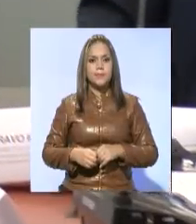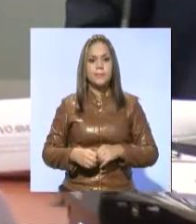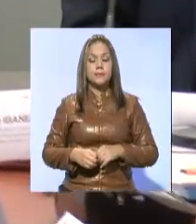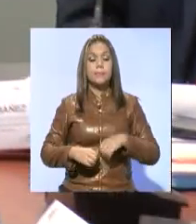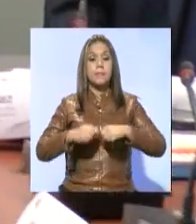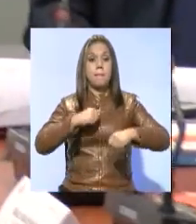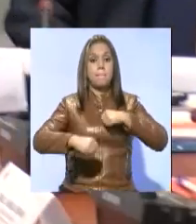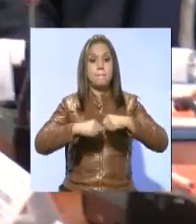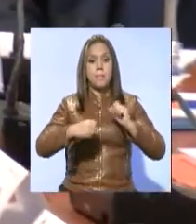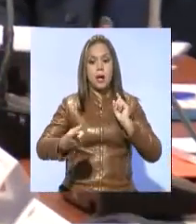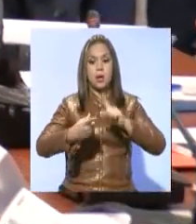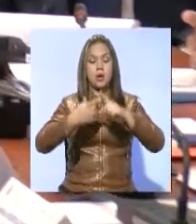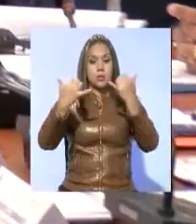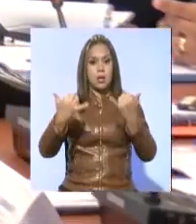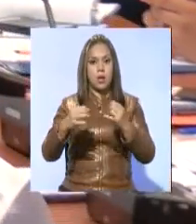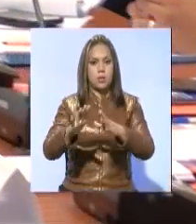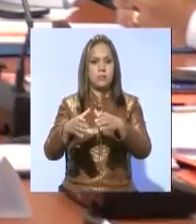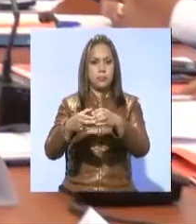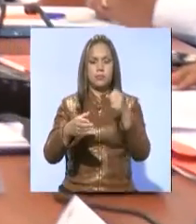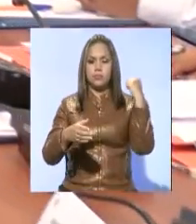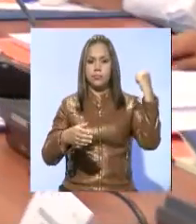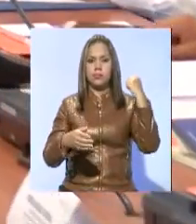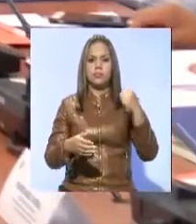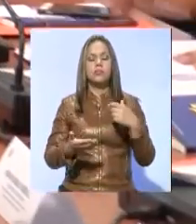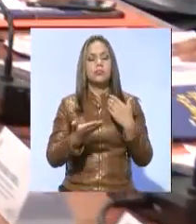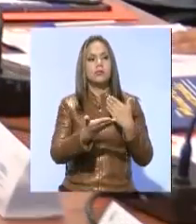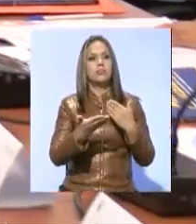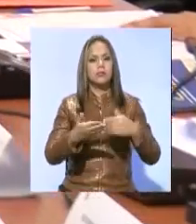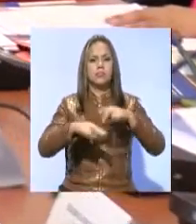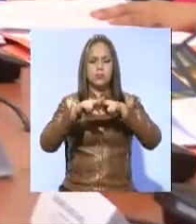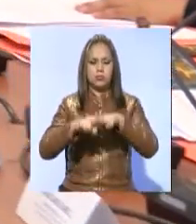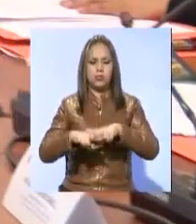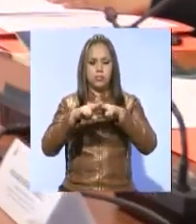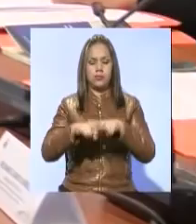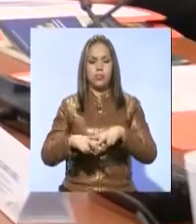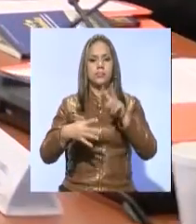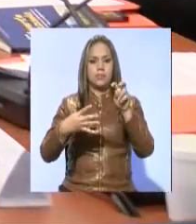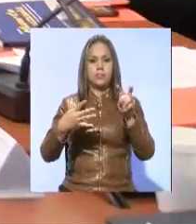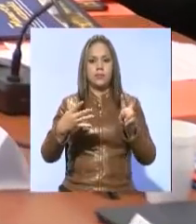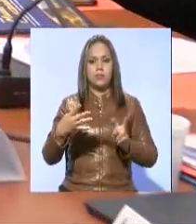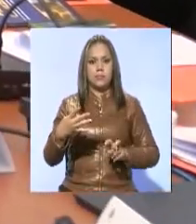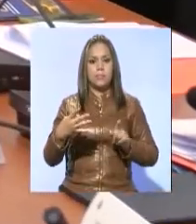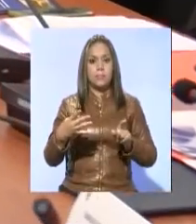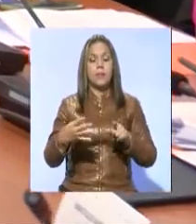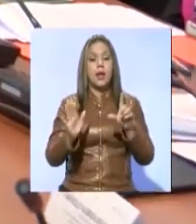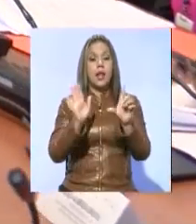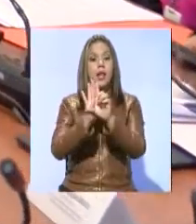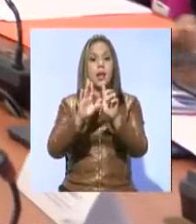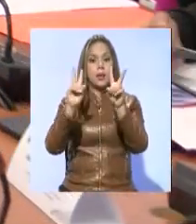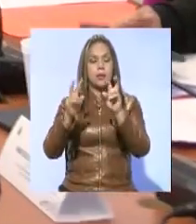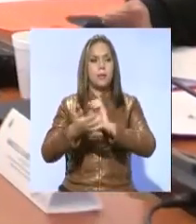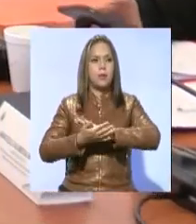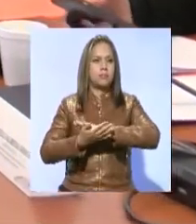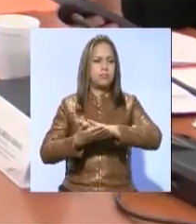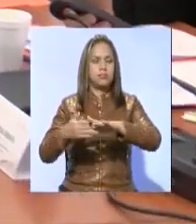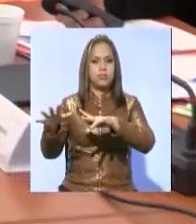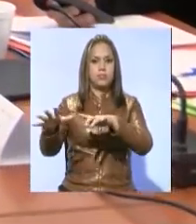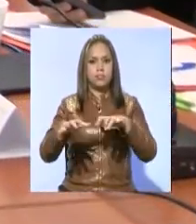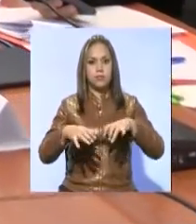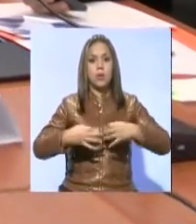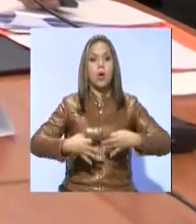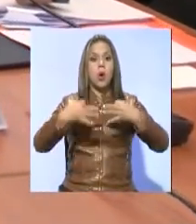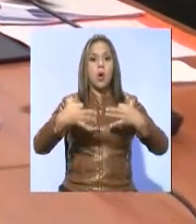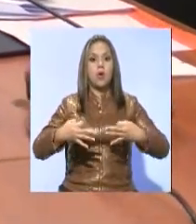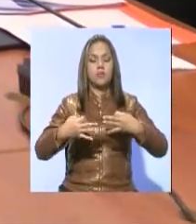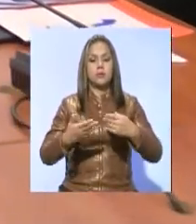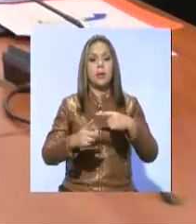Desde mayo hasta la fecha, la Comisión de Soberanía Alimentaria ha centrado su análisis en varios temas. Uno de ellos, la Ley de Sanidad Agropecuaria, que entró en vigencia en el